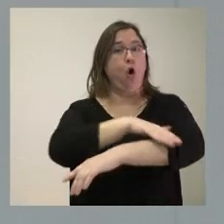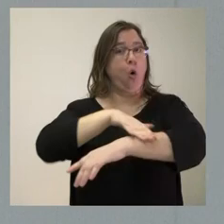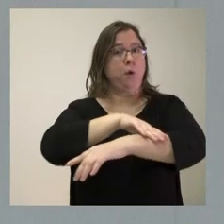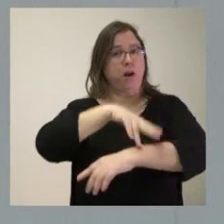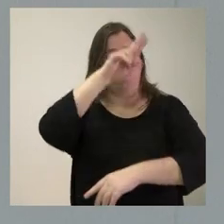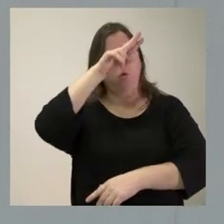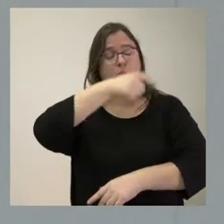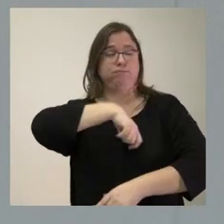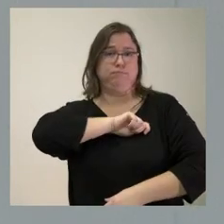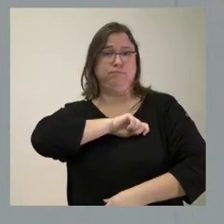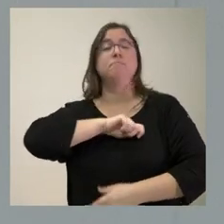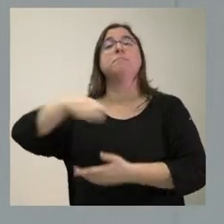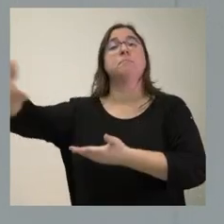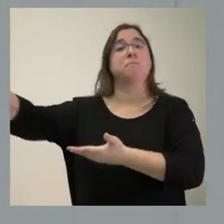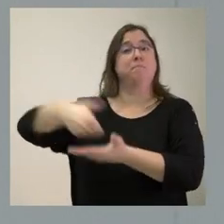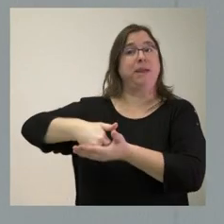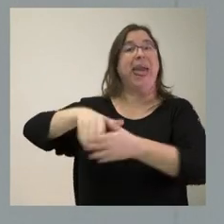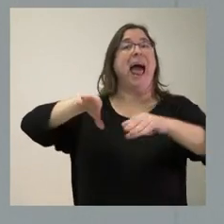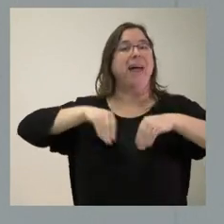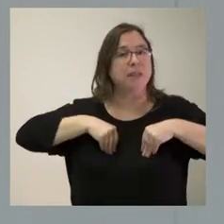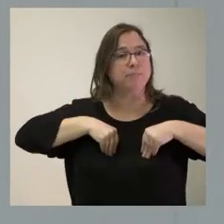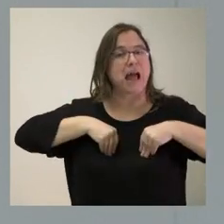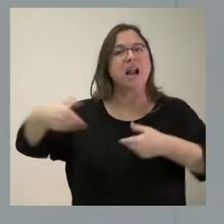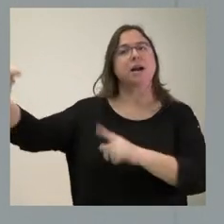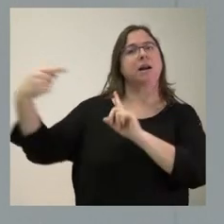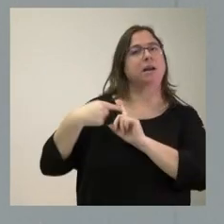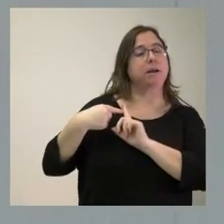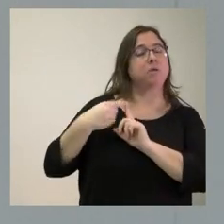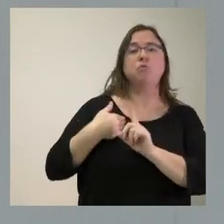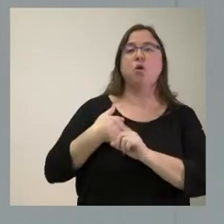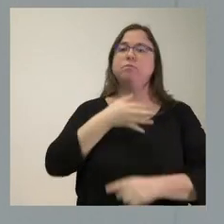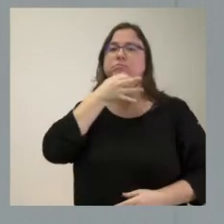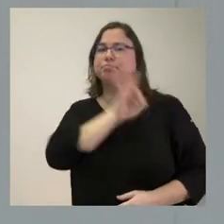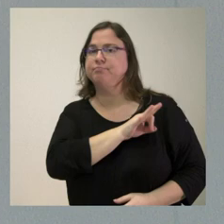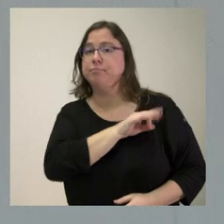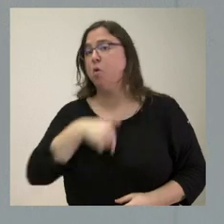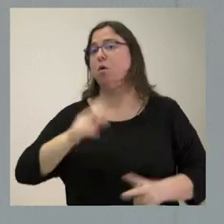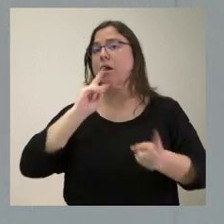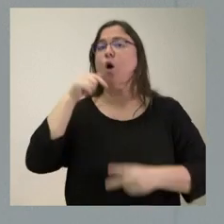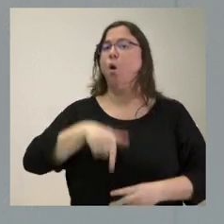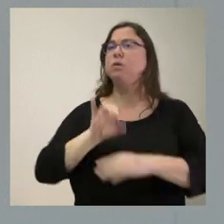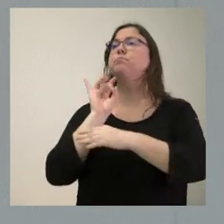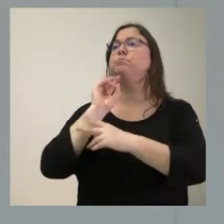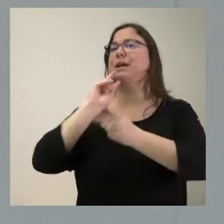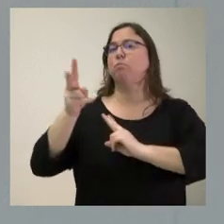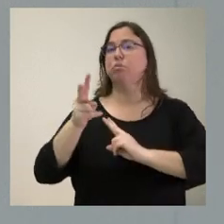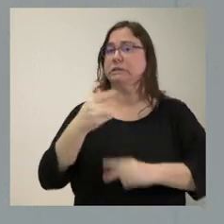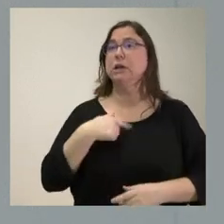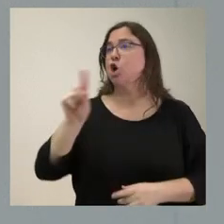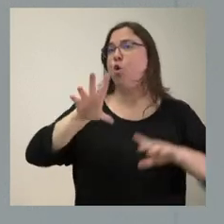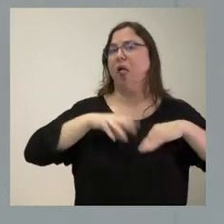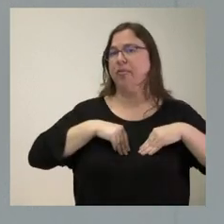aceptemos un requerimiento y lo que hacemos es inadmitir el requerimiento. Esa es nuestra contestación. Hoy mismo enviaremos esta contestación.